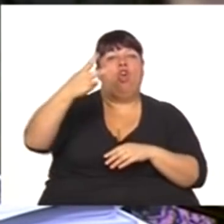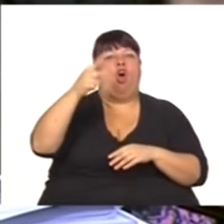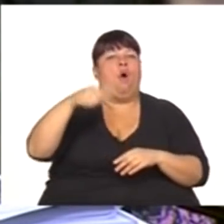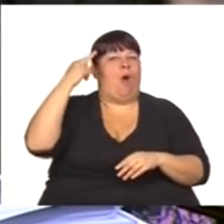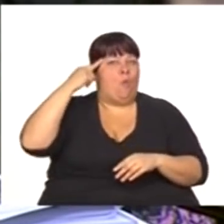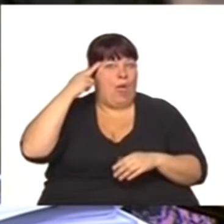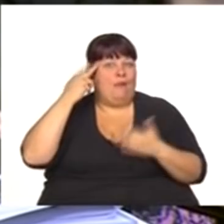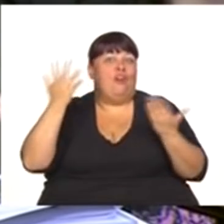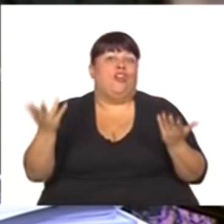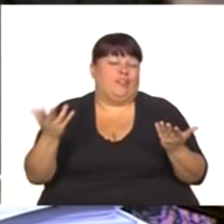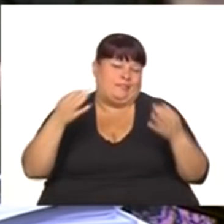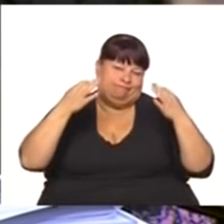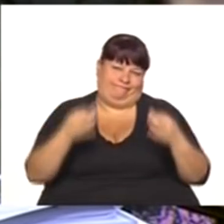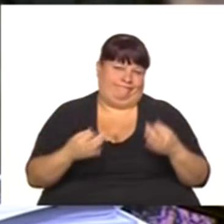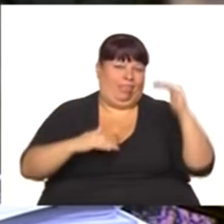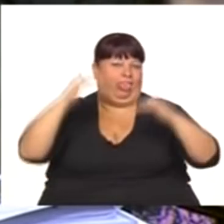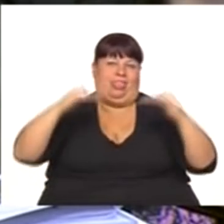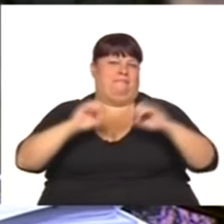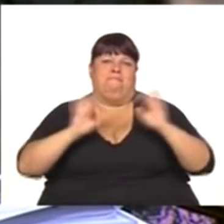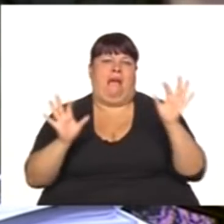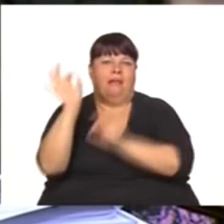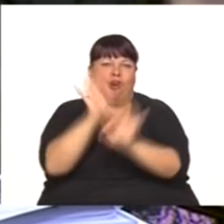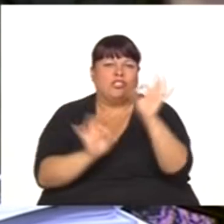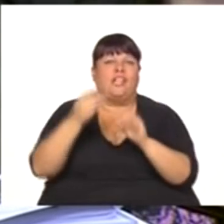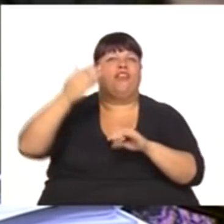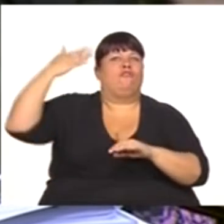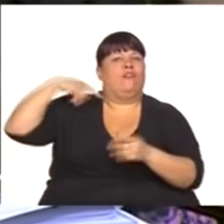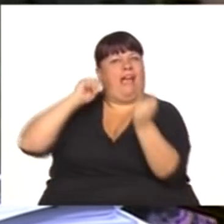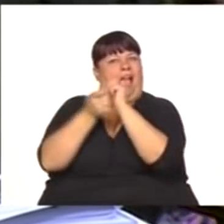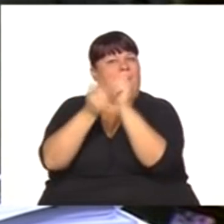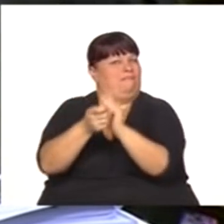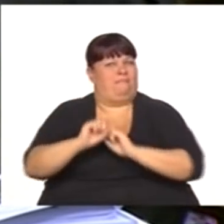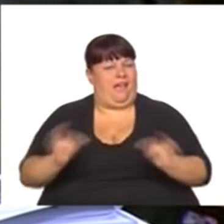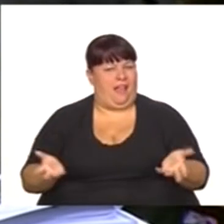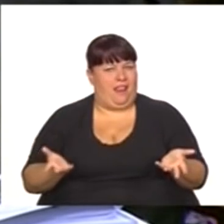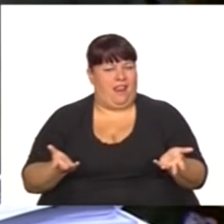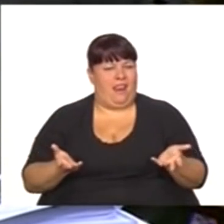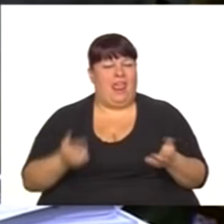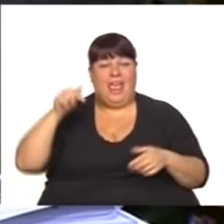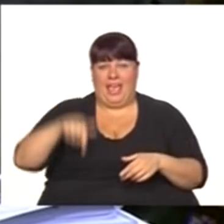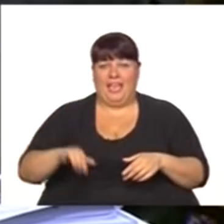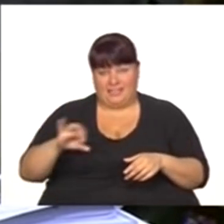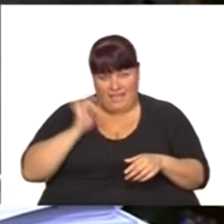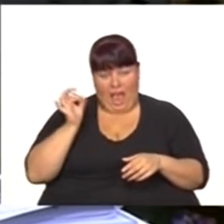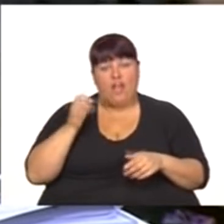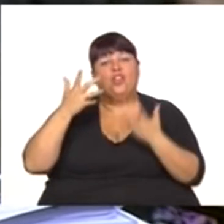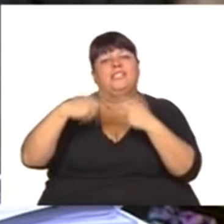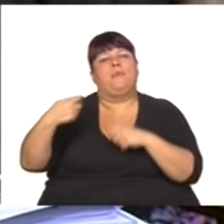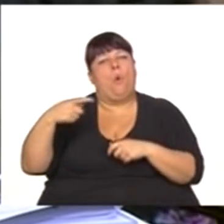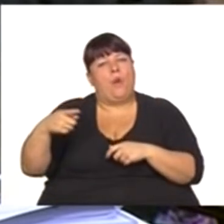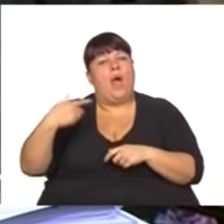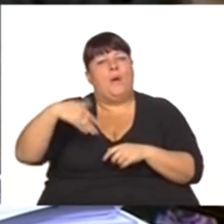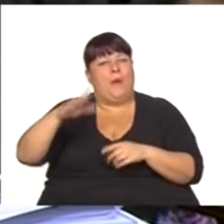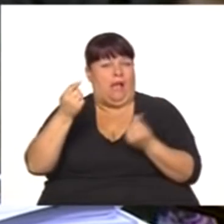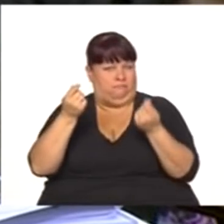2,9. Entonces es evidente que no calibramos bien las reformas del pasado. Este año el sistema previsional va a